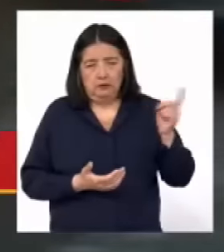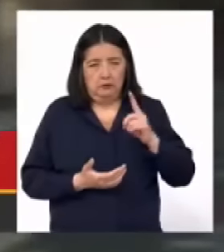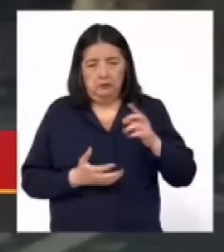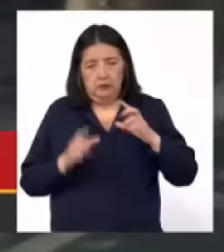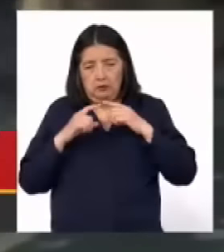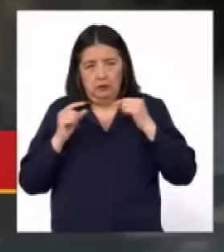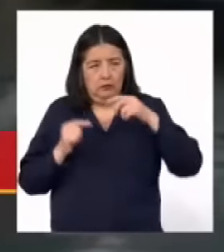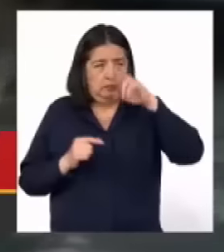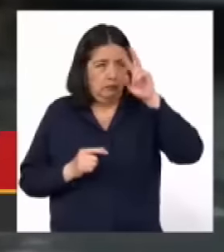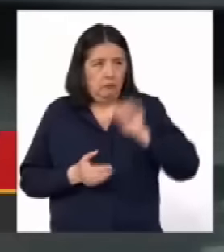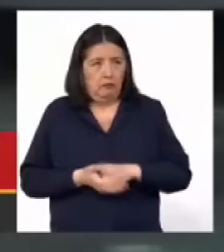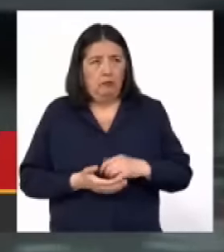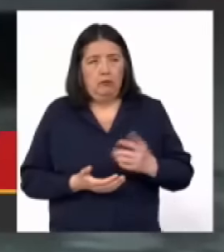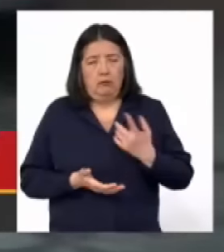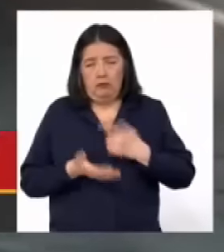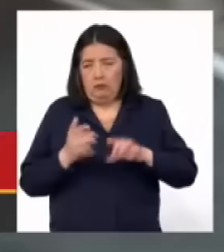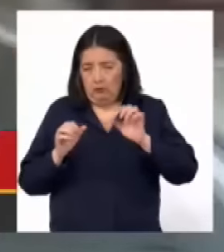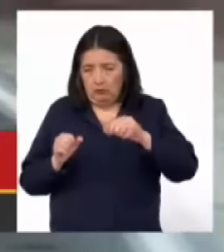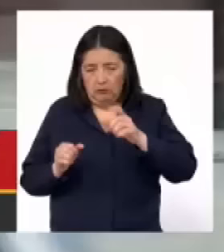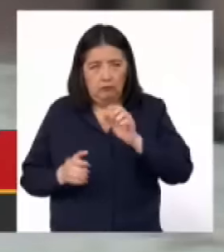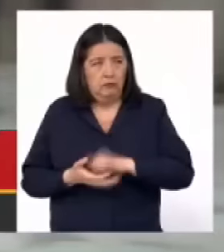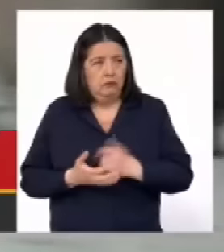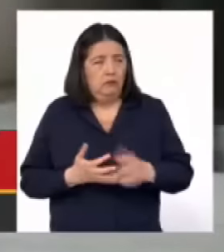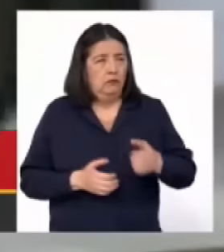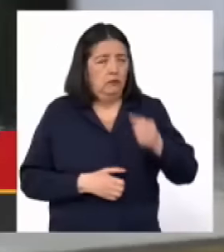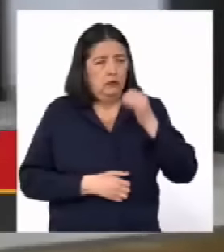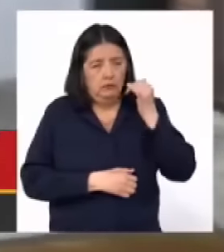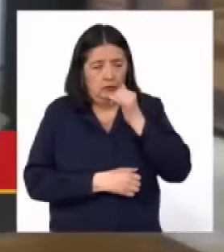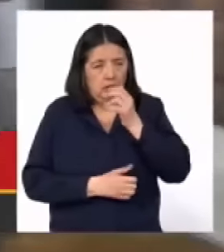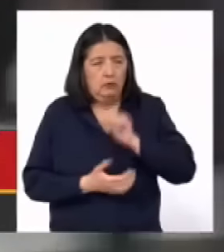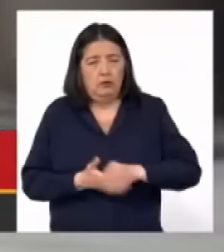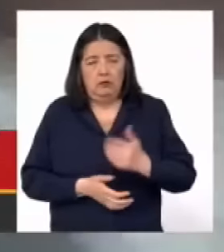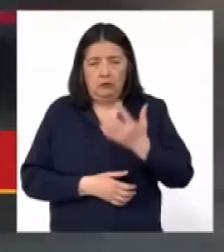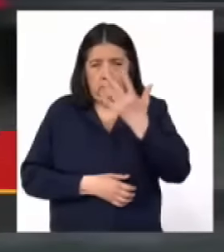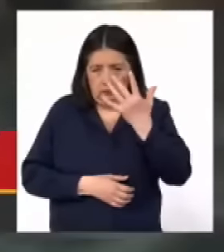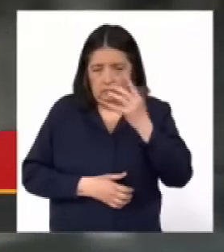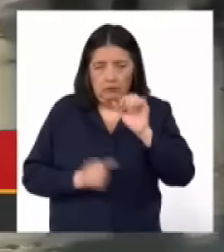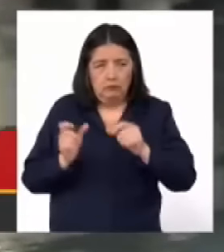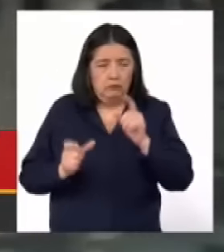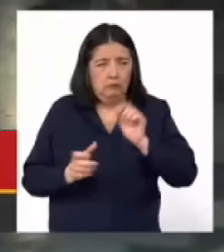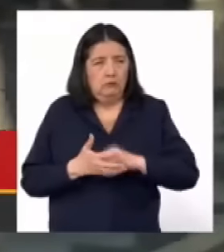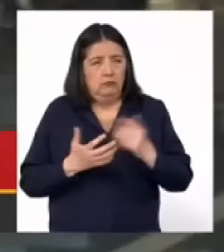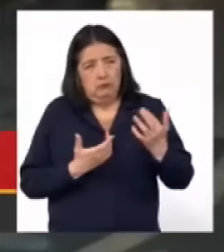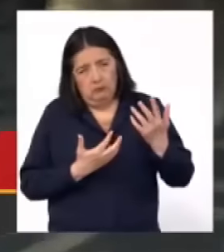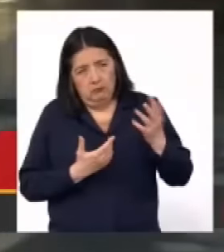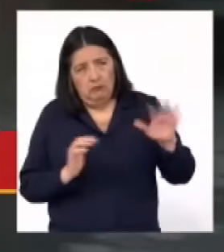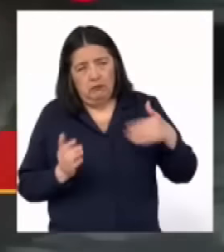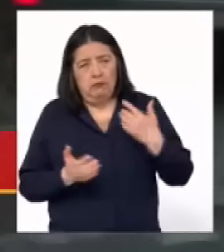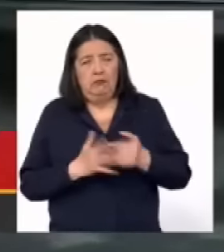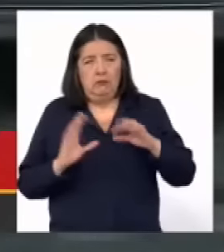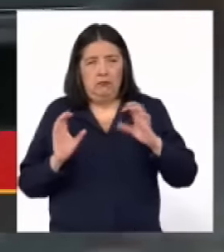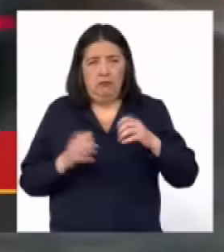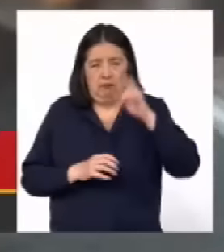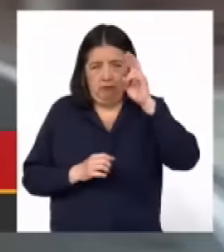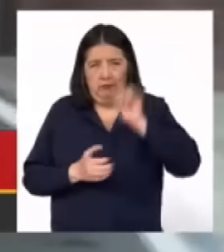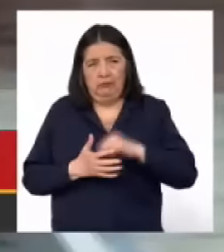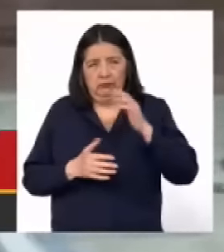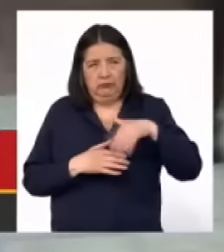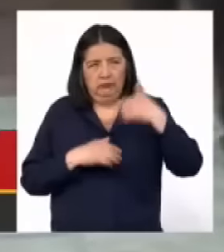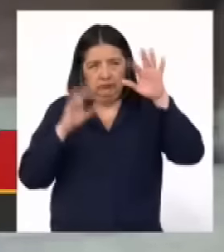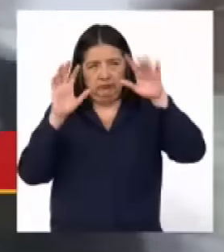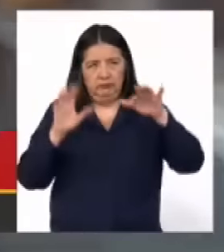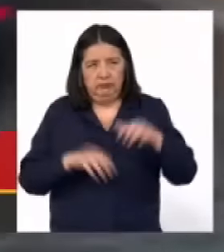de Perú. Lo que hubo fue presencia de prensa y 5 hinchas que estuvieron esperando la llegada de la selección después de la